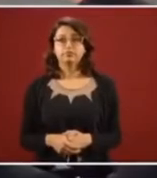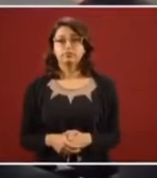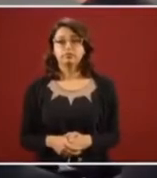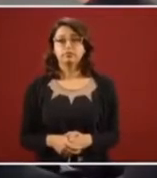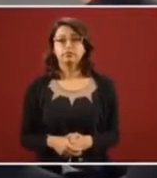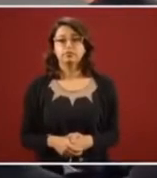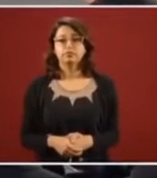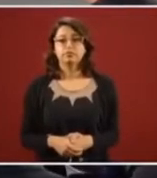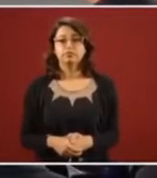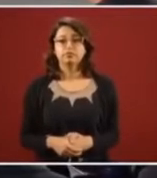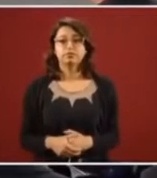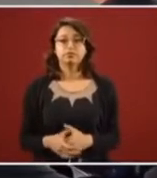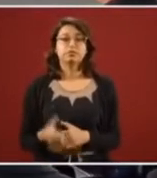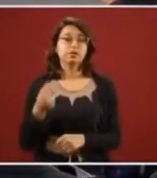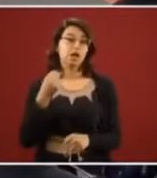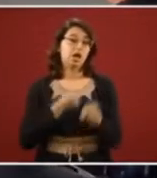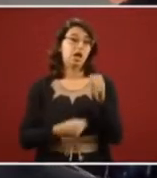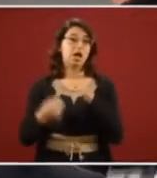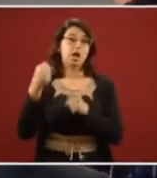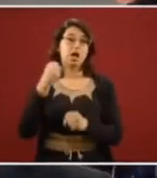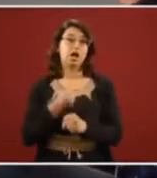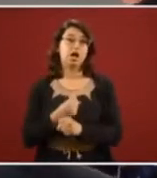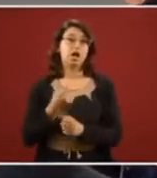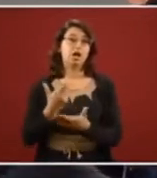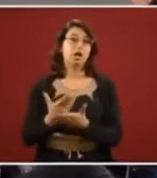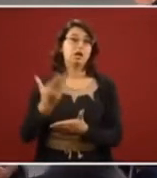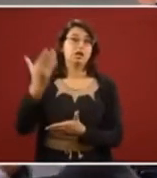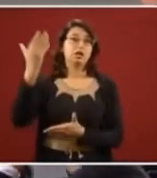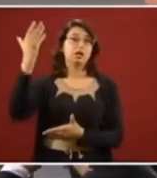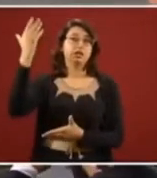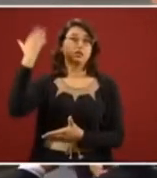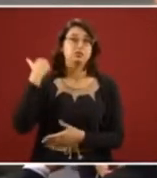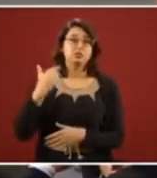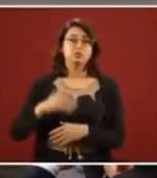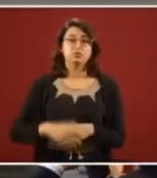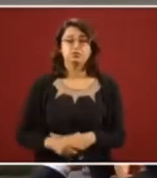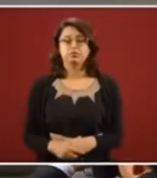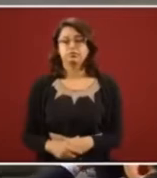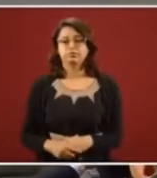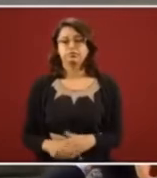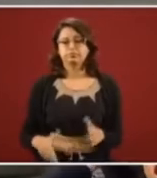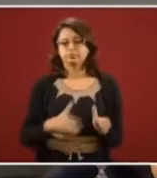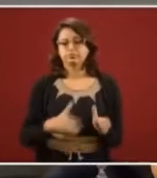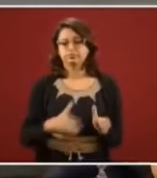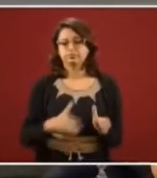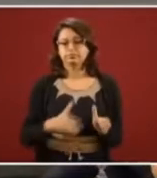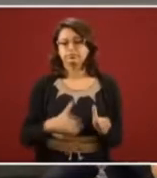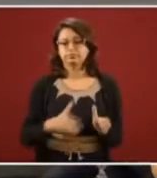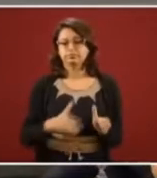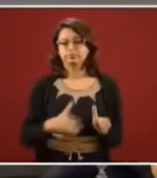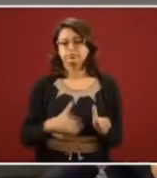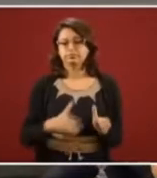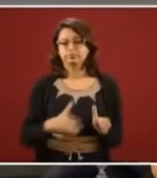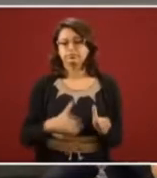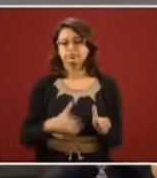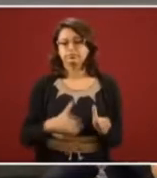de la época d cuál es